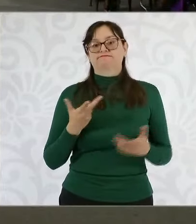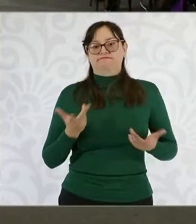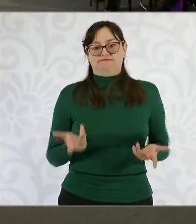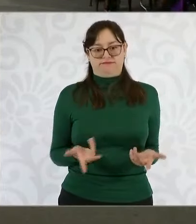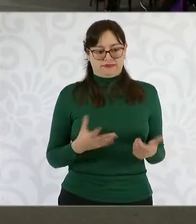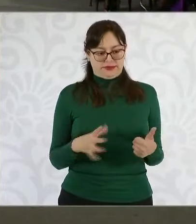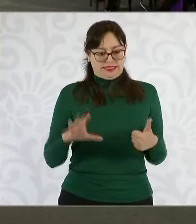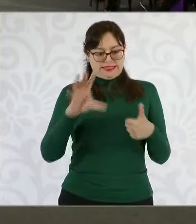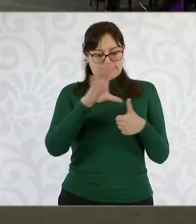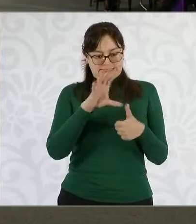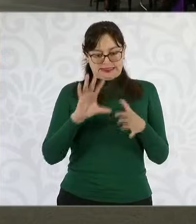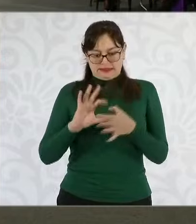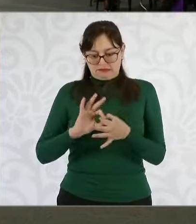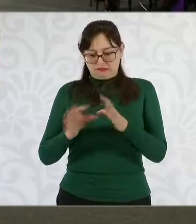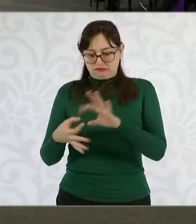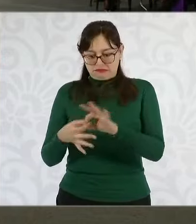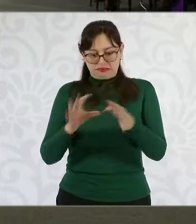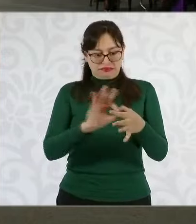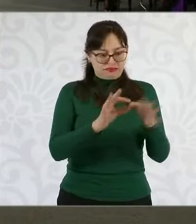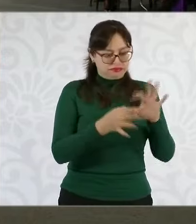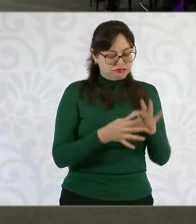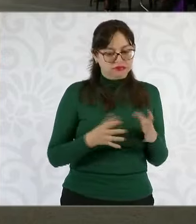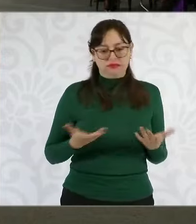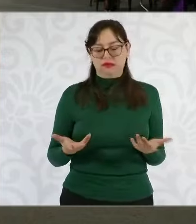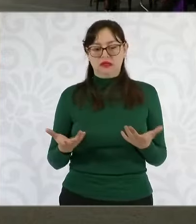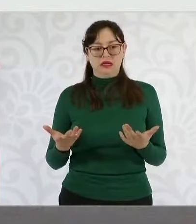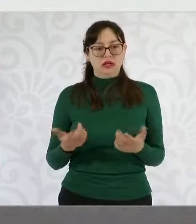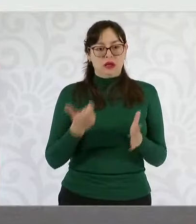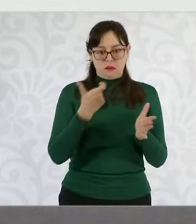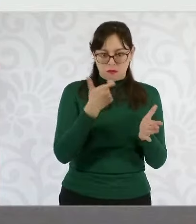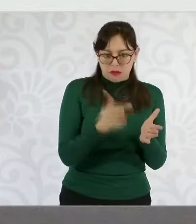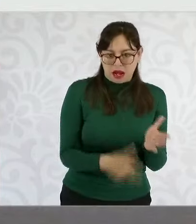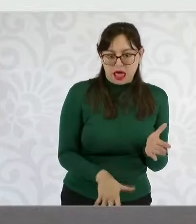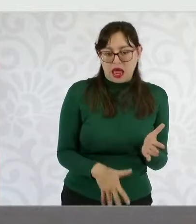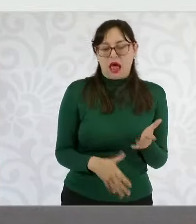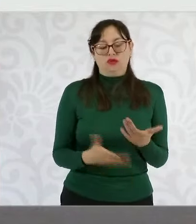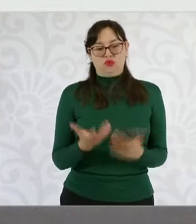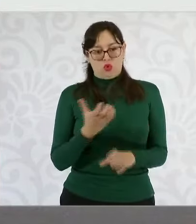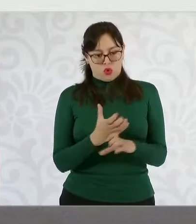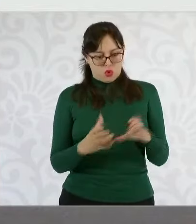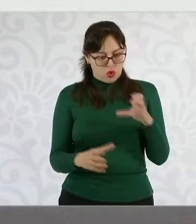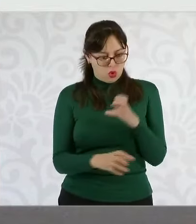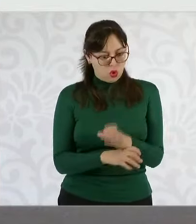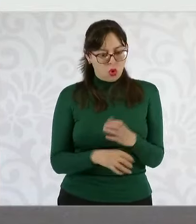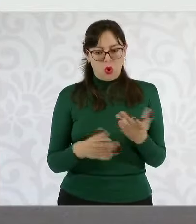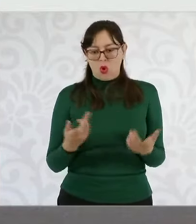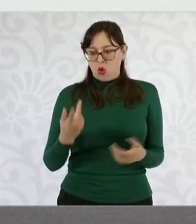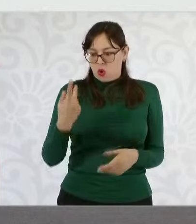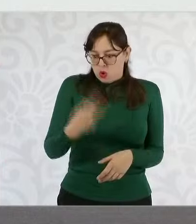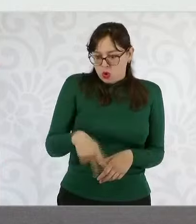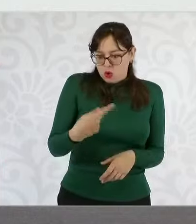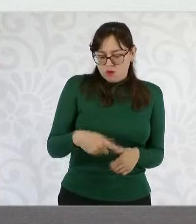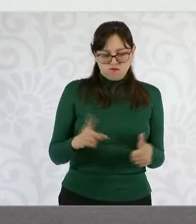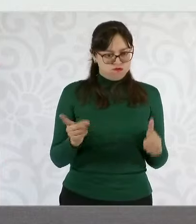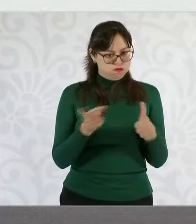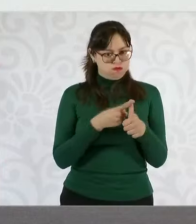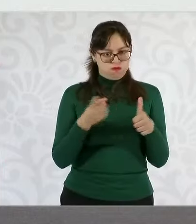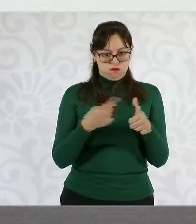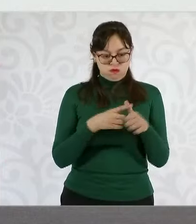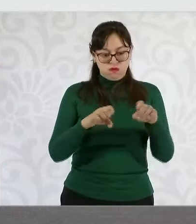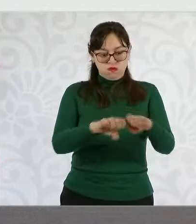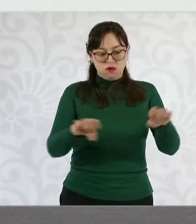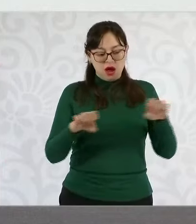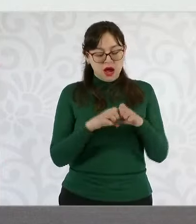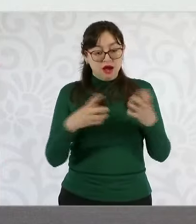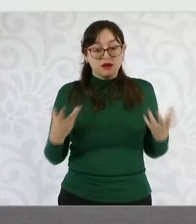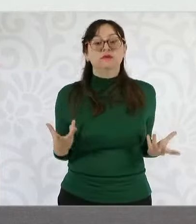cadenas regionales de suministro, mantener costos bajos, garantizar que nuestros productos lideren los mercados globales y trabajar en equipo,